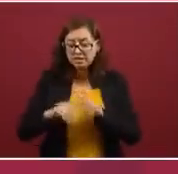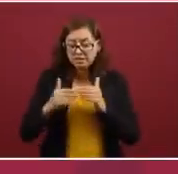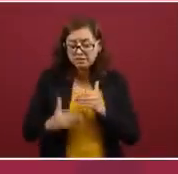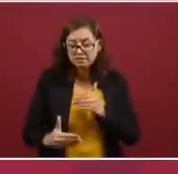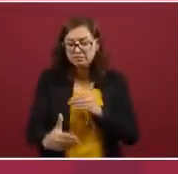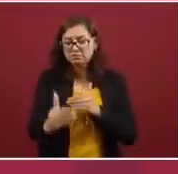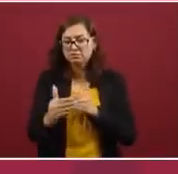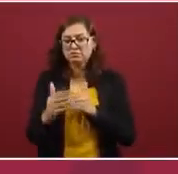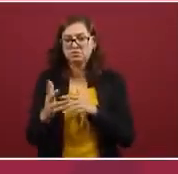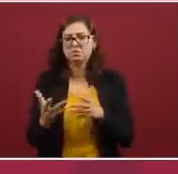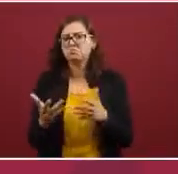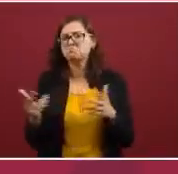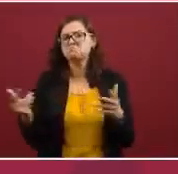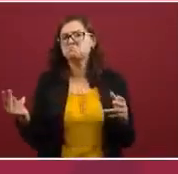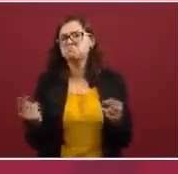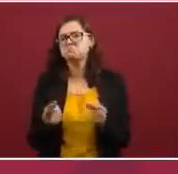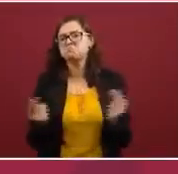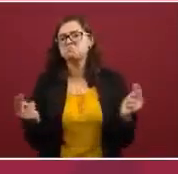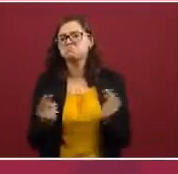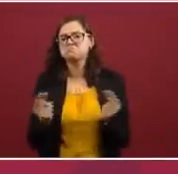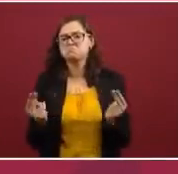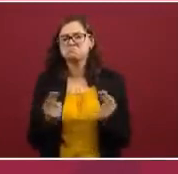no se requiere